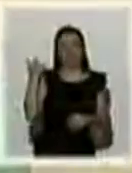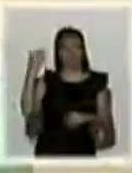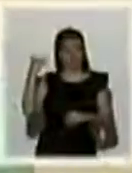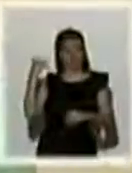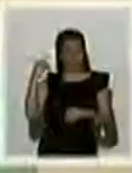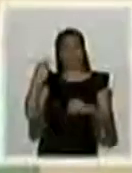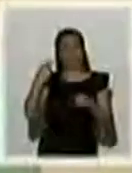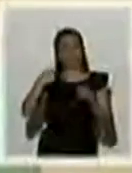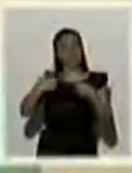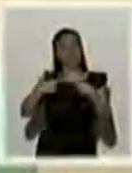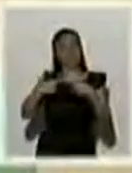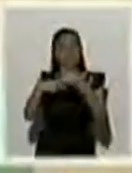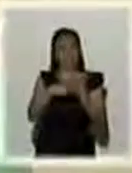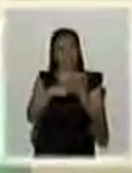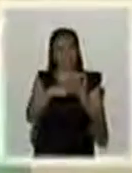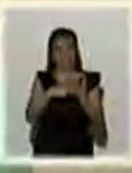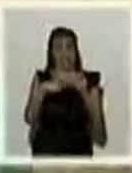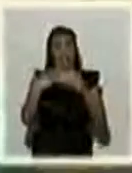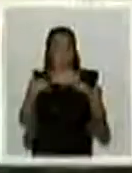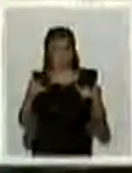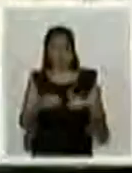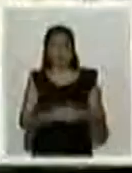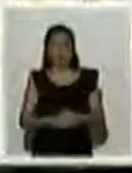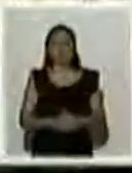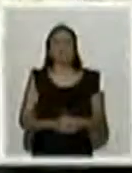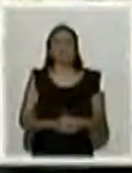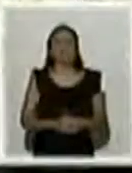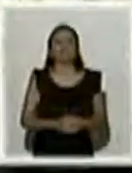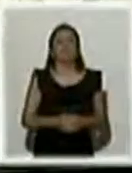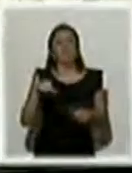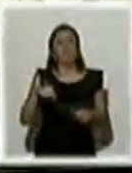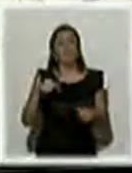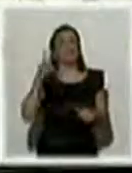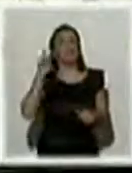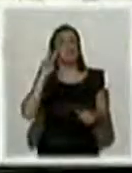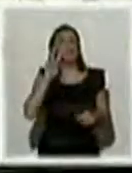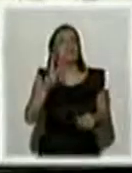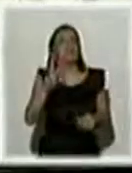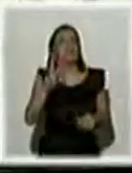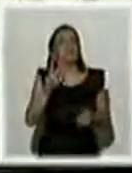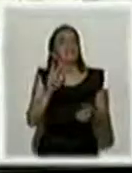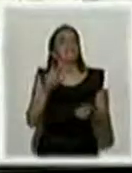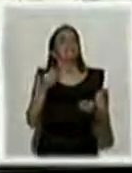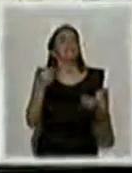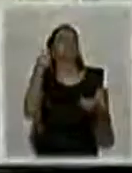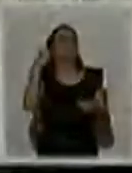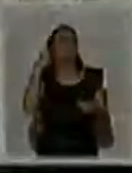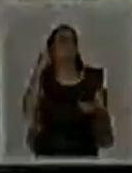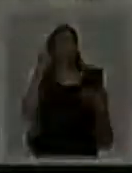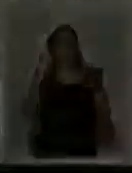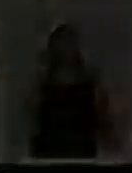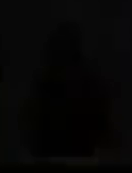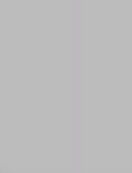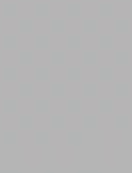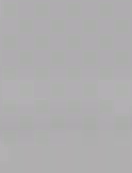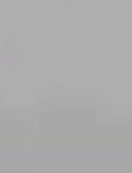de presentar qué es lo que piensan los candidatos en relación al sistema productivo y recursos naturales.